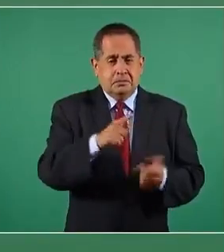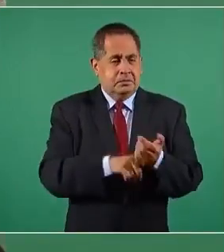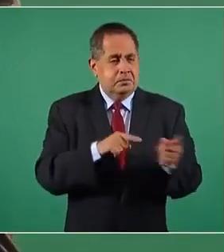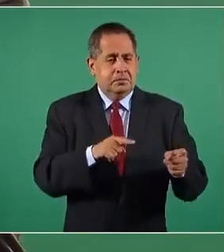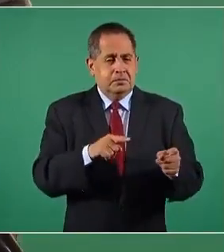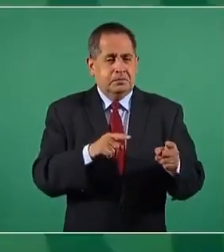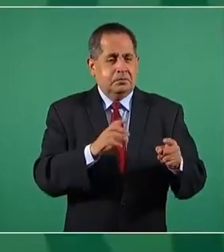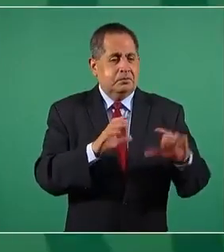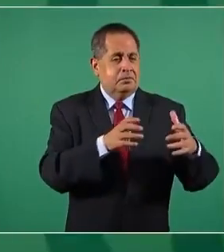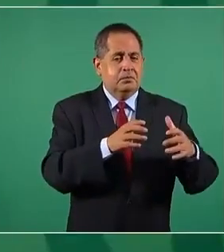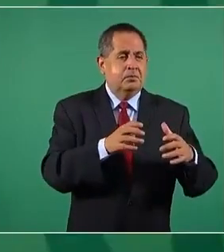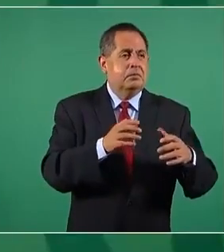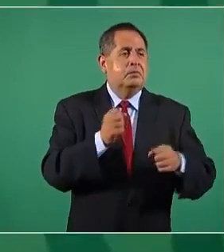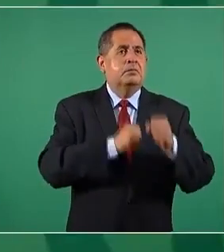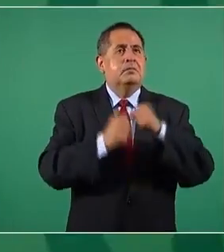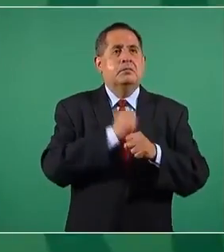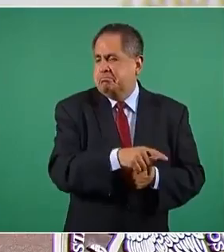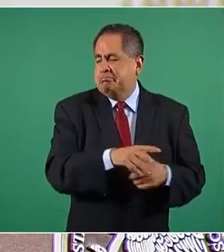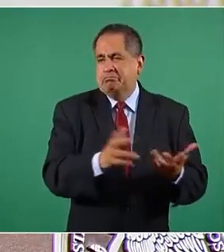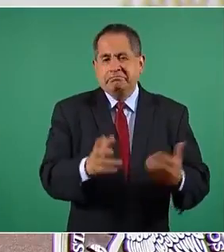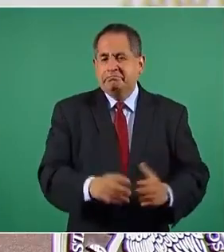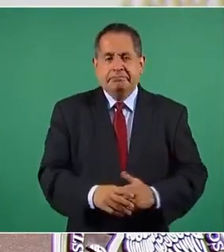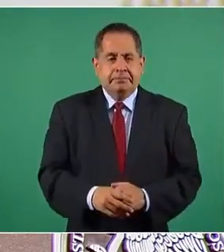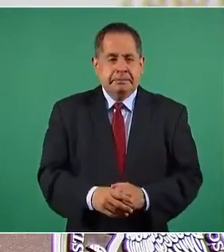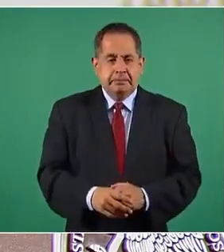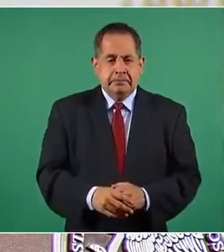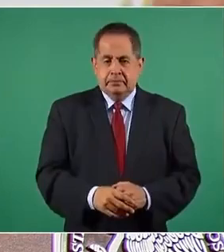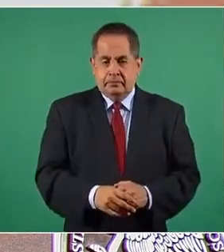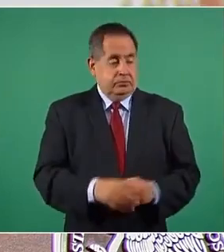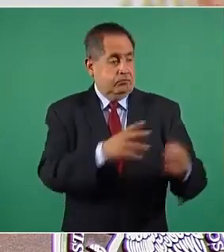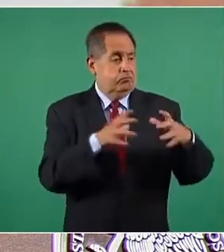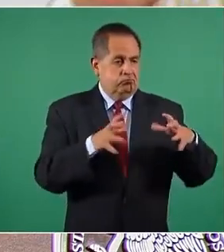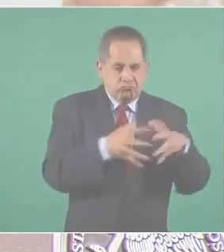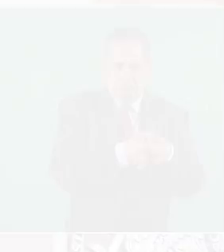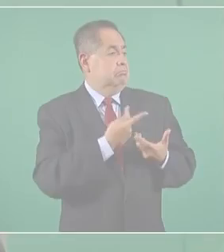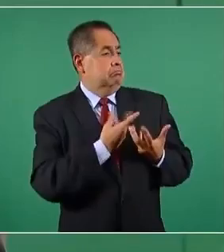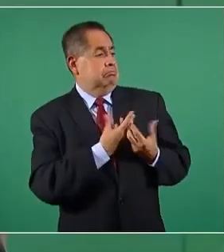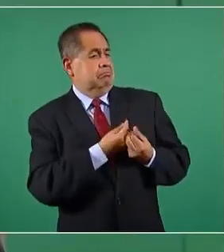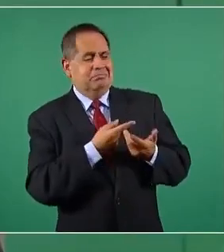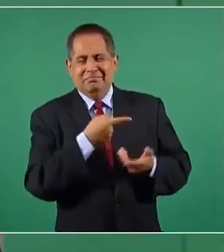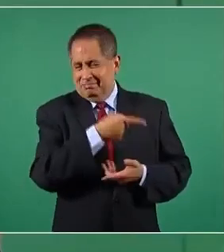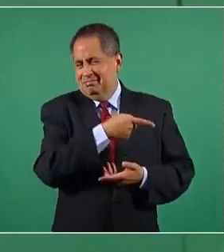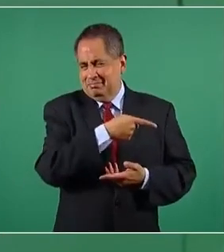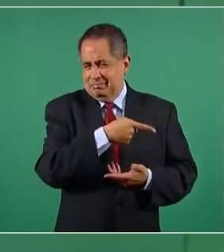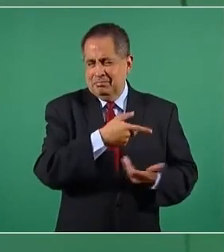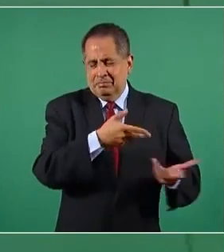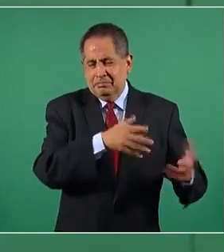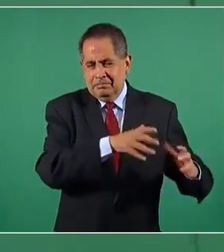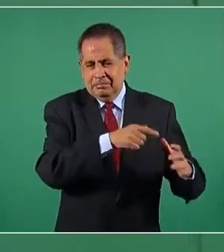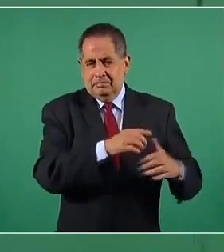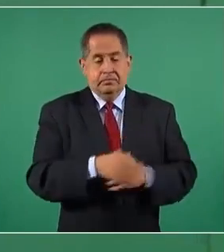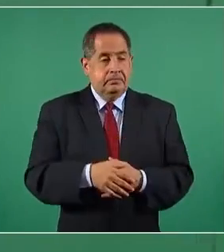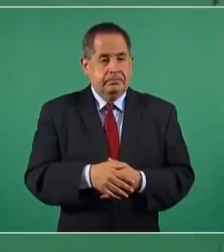de los conservadores del siglo XIX. Salieron todos y se agruparon. Bueno,